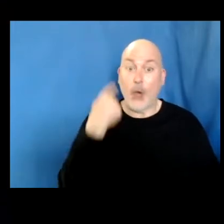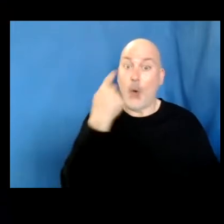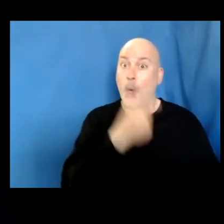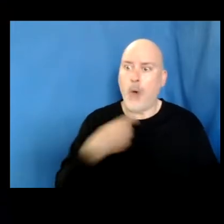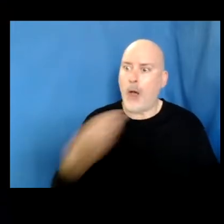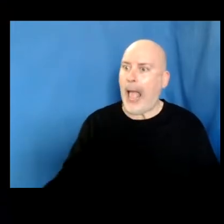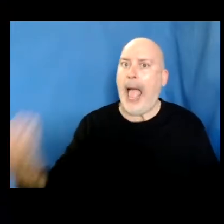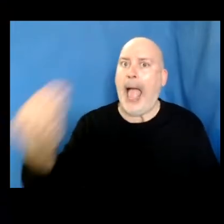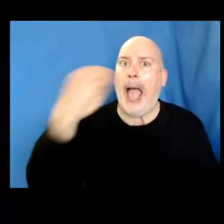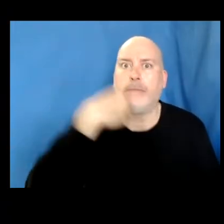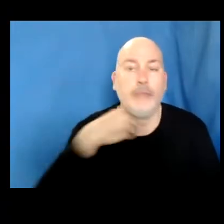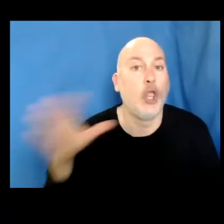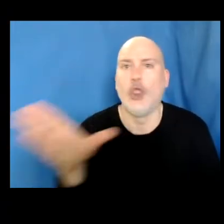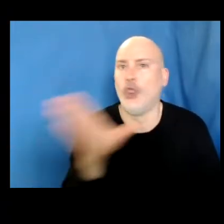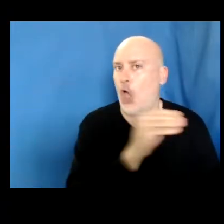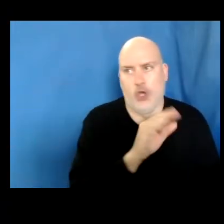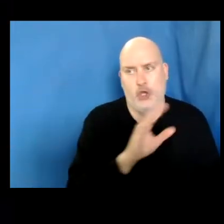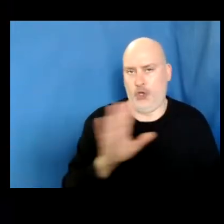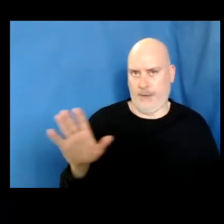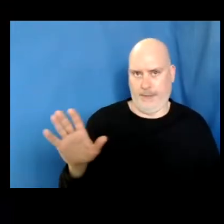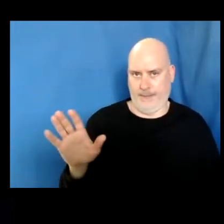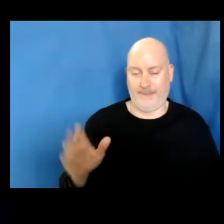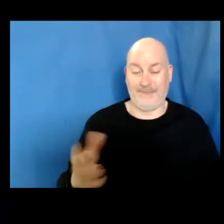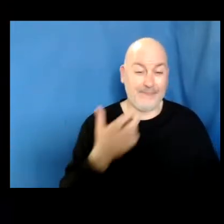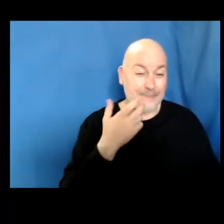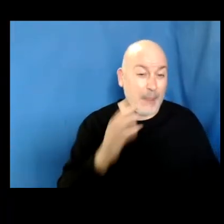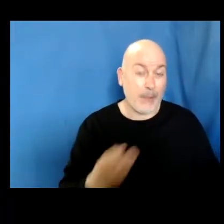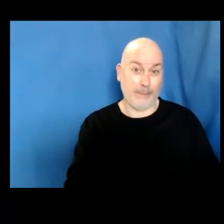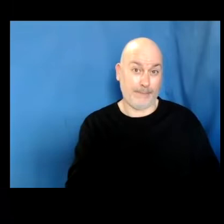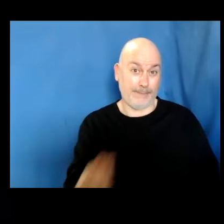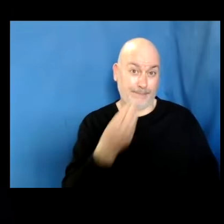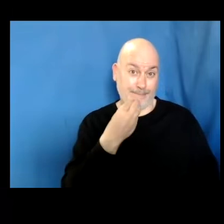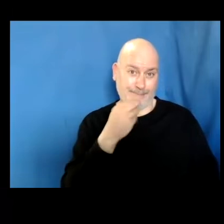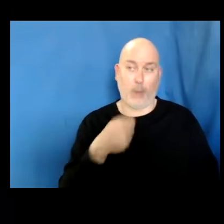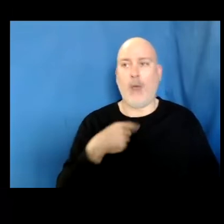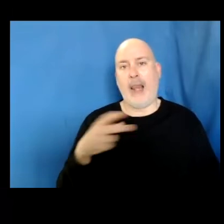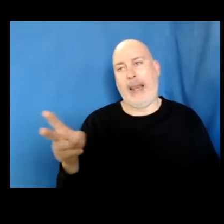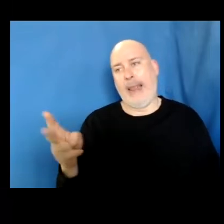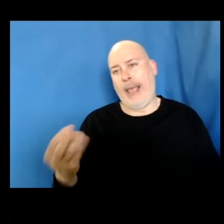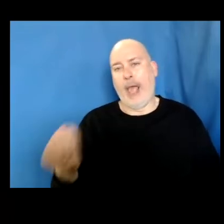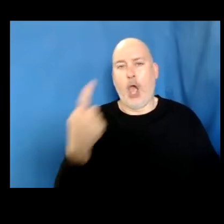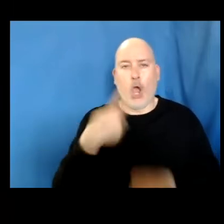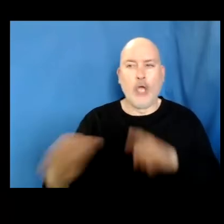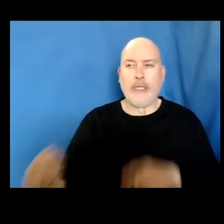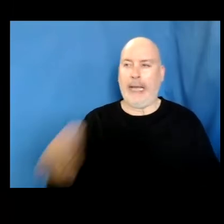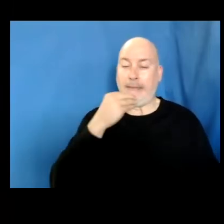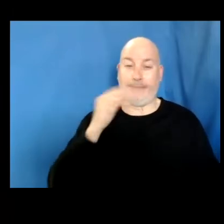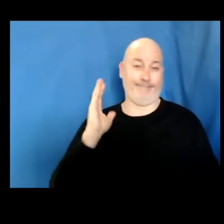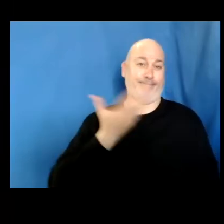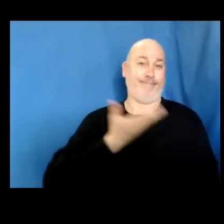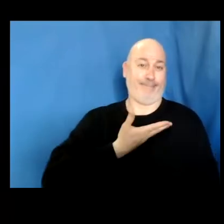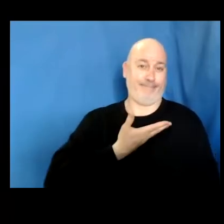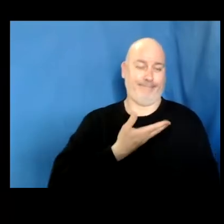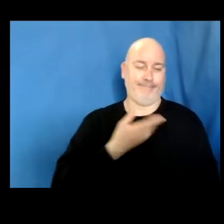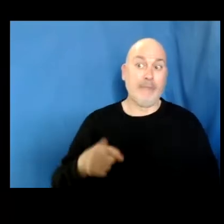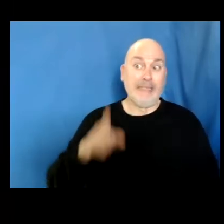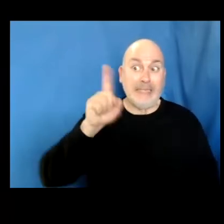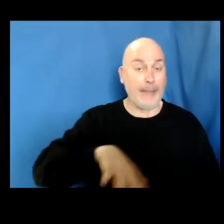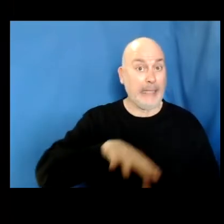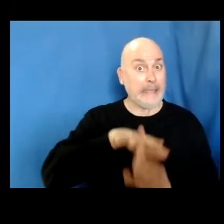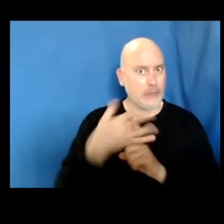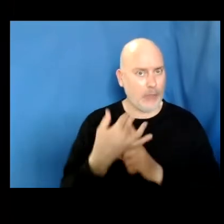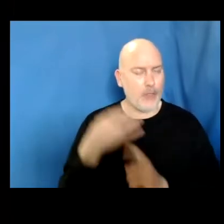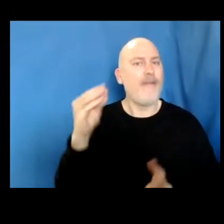no se deben de llevar. En el caso de las intoxicaciones, esto nos va a plantear también una situación frecuente